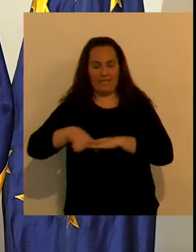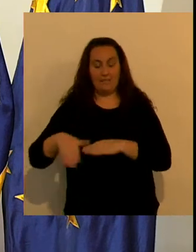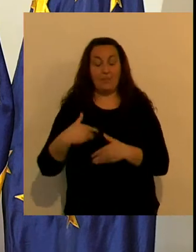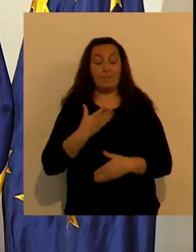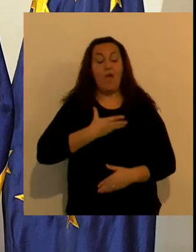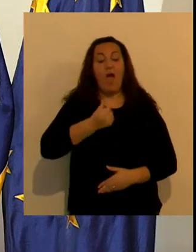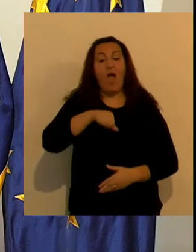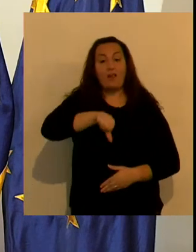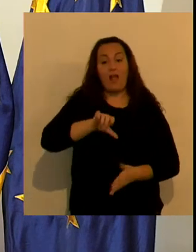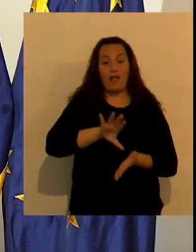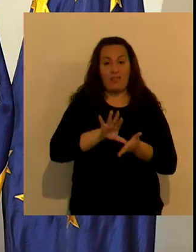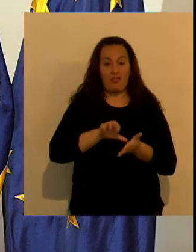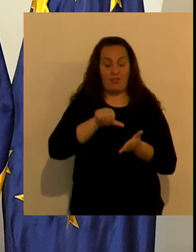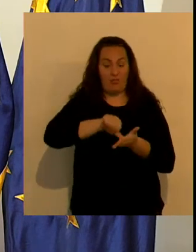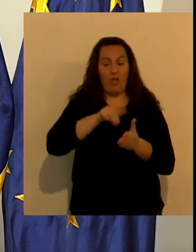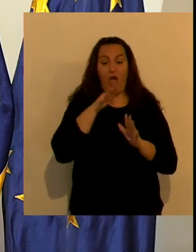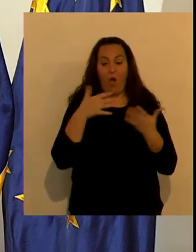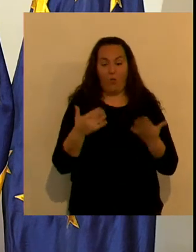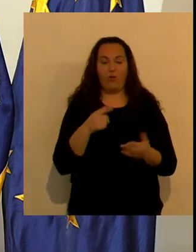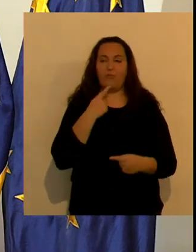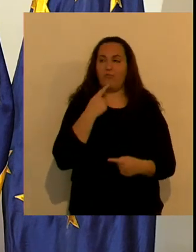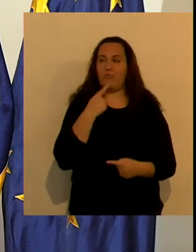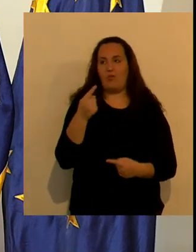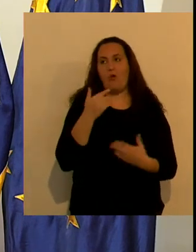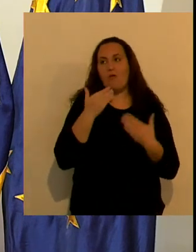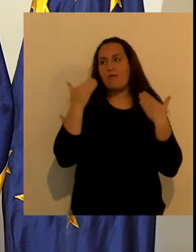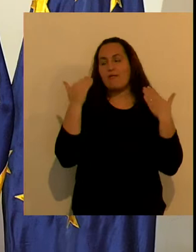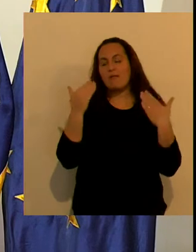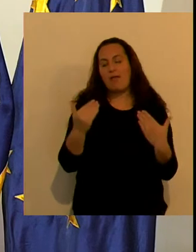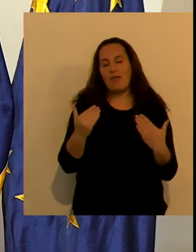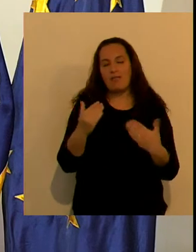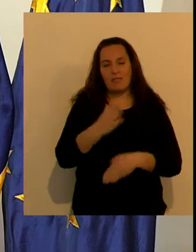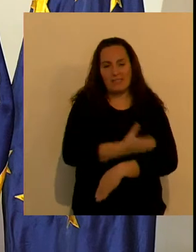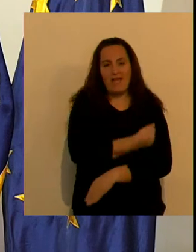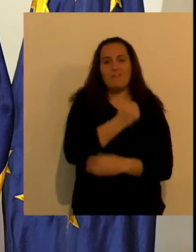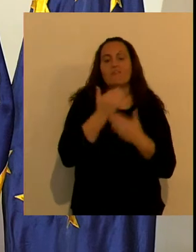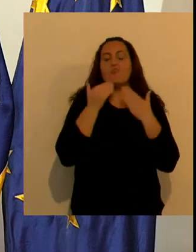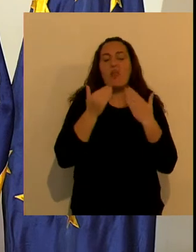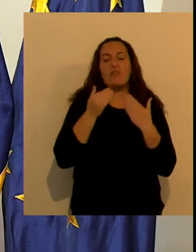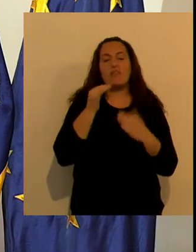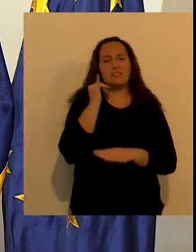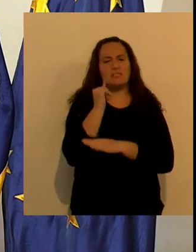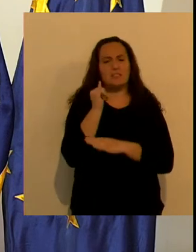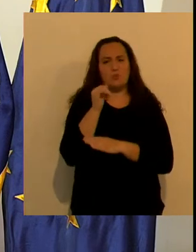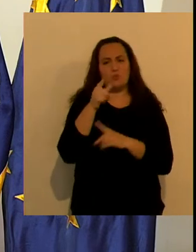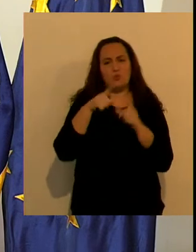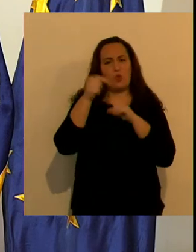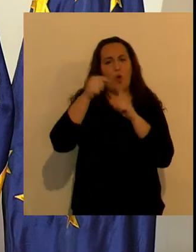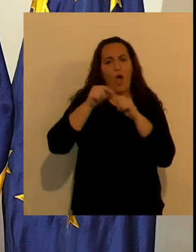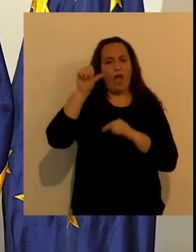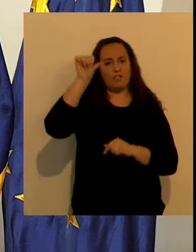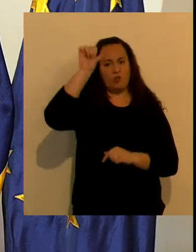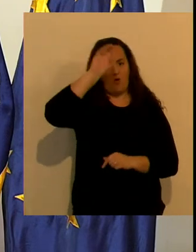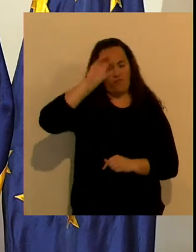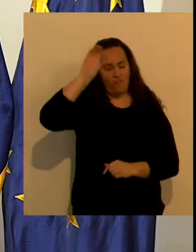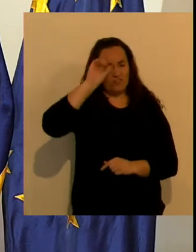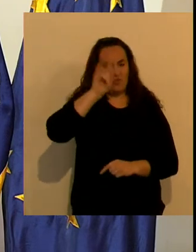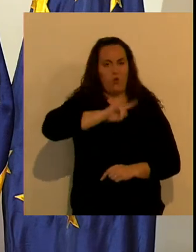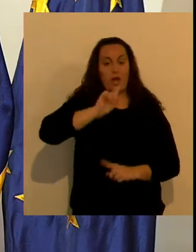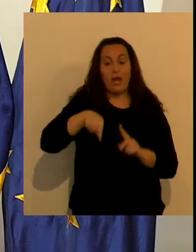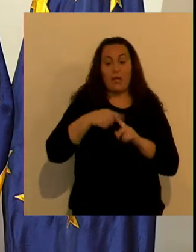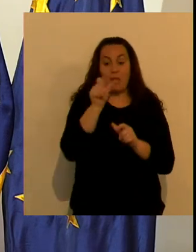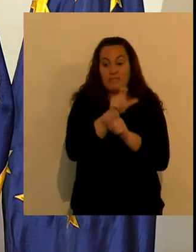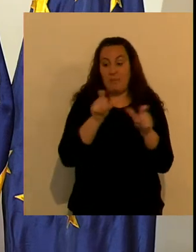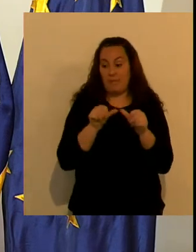nos ocupa, debo agradecer al Cabildo Insular, al Instituto Astrofísico de Canarias y especialmente a todas las personas que a lo largo de los